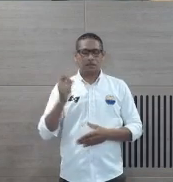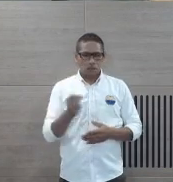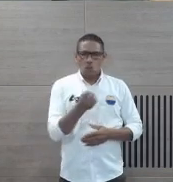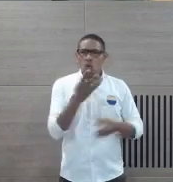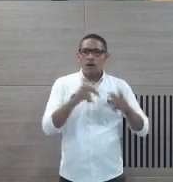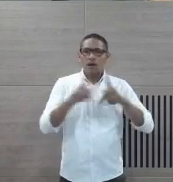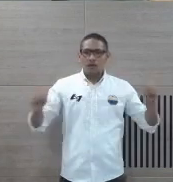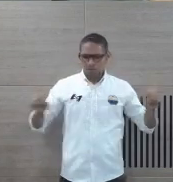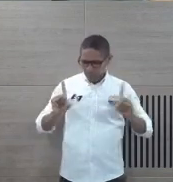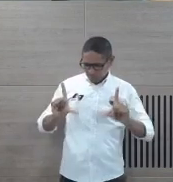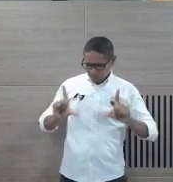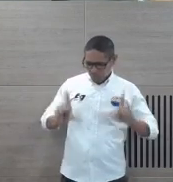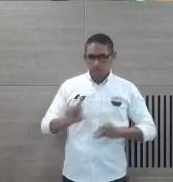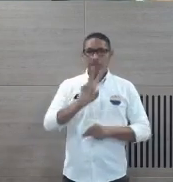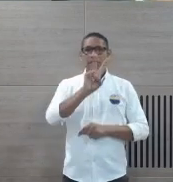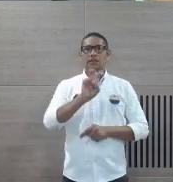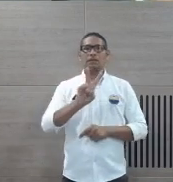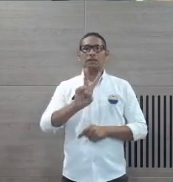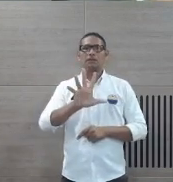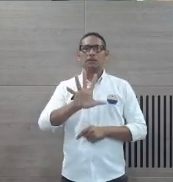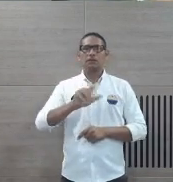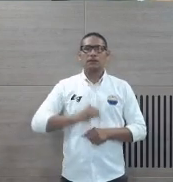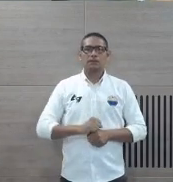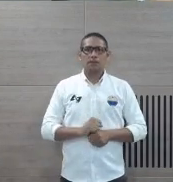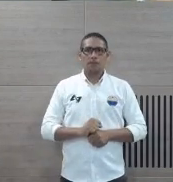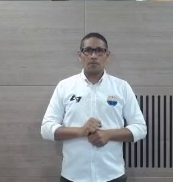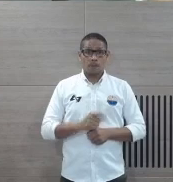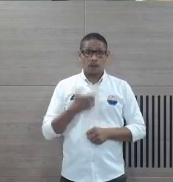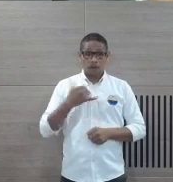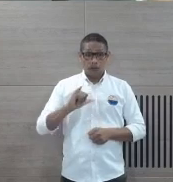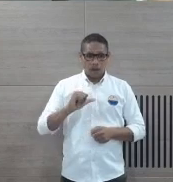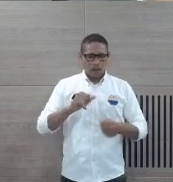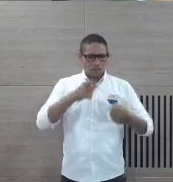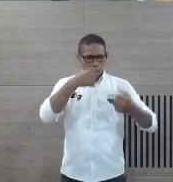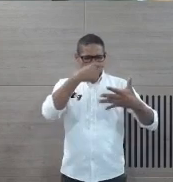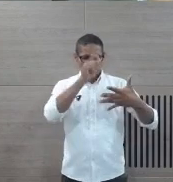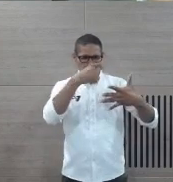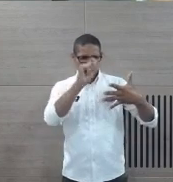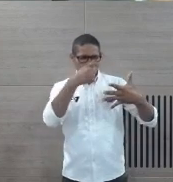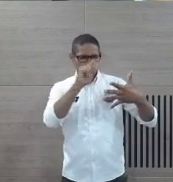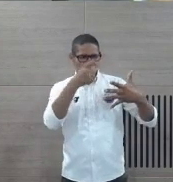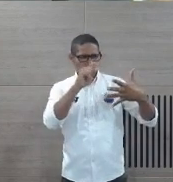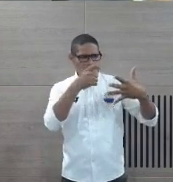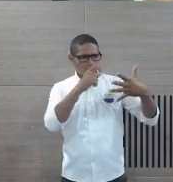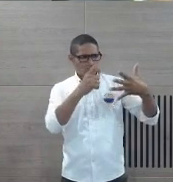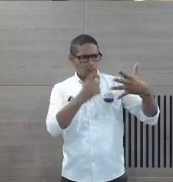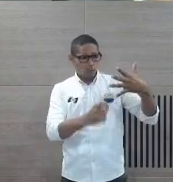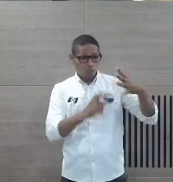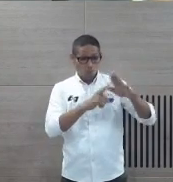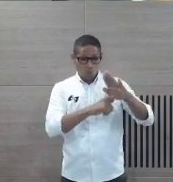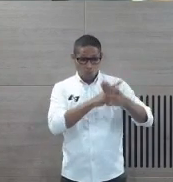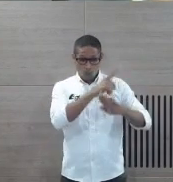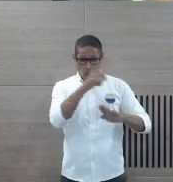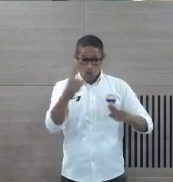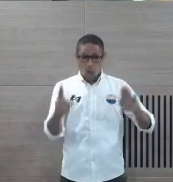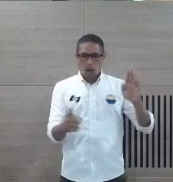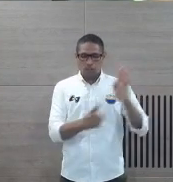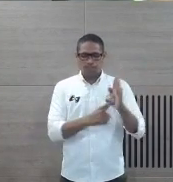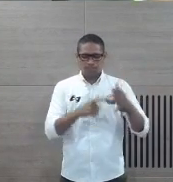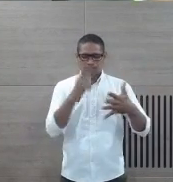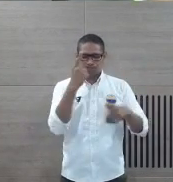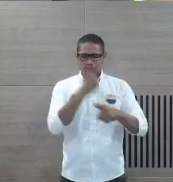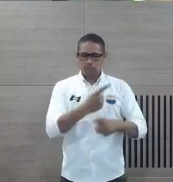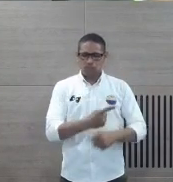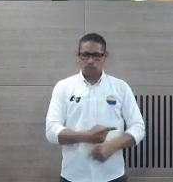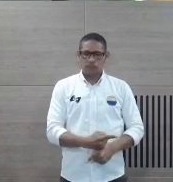725, quienes han cumplido con todos los requisitos exigidos por el programa respectivo. Firmado por